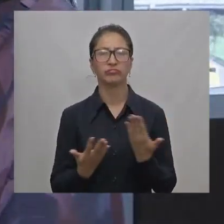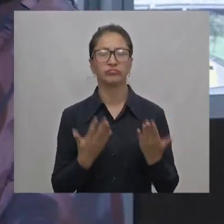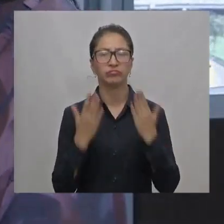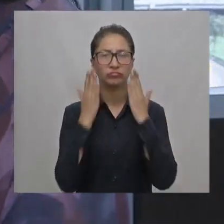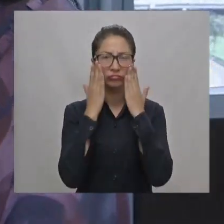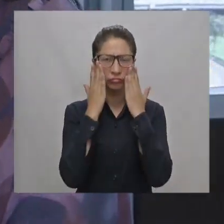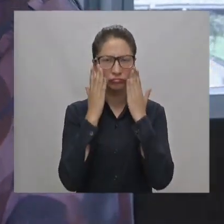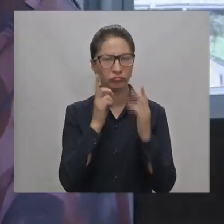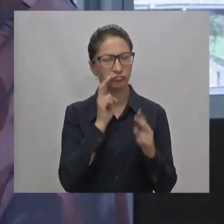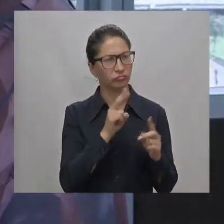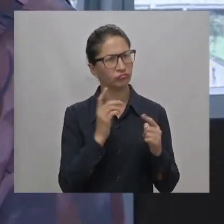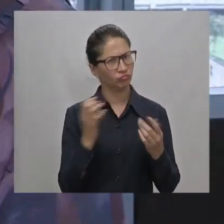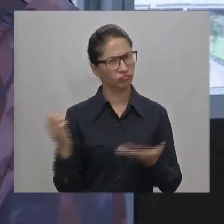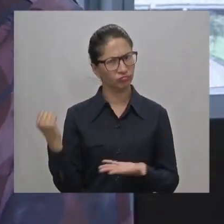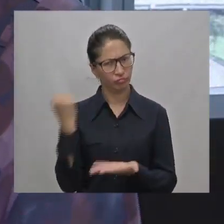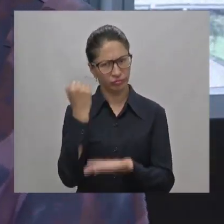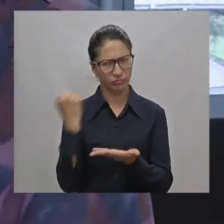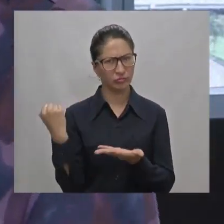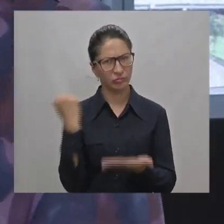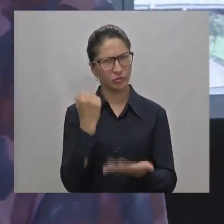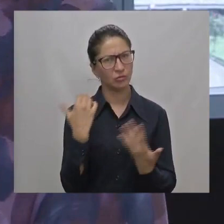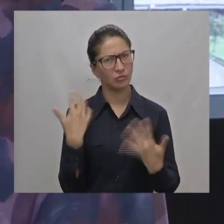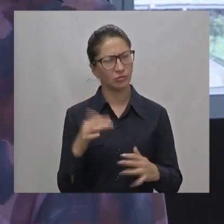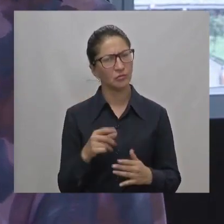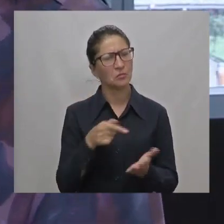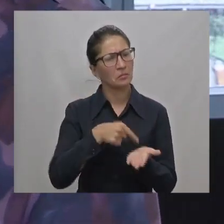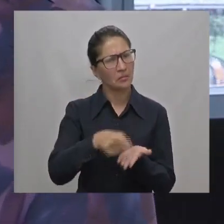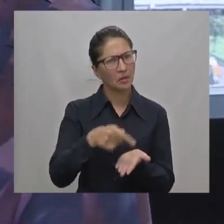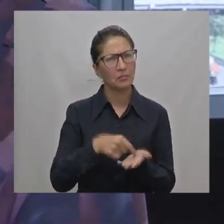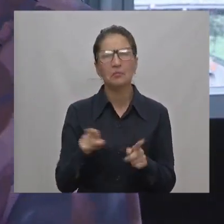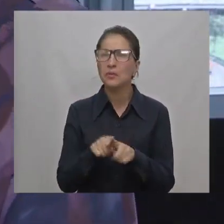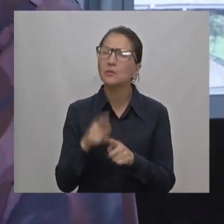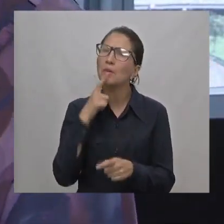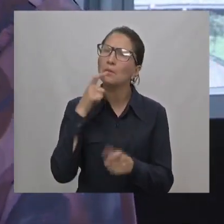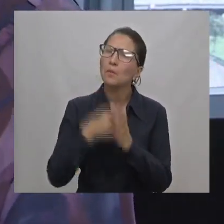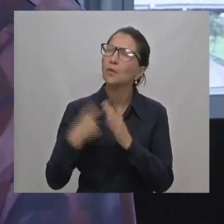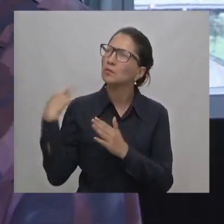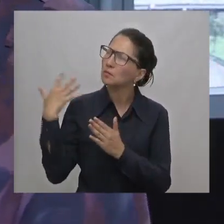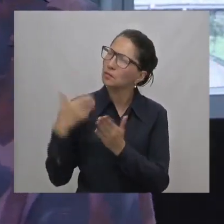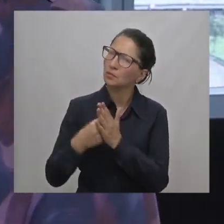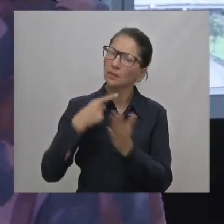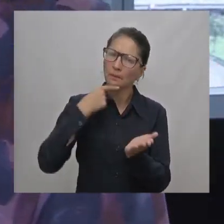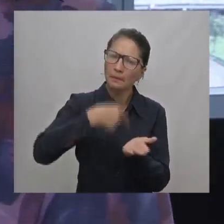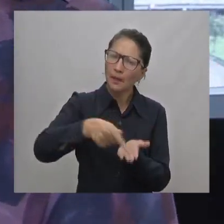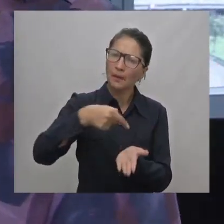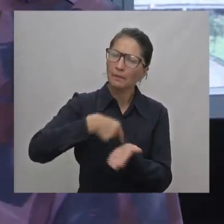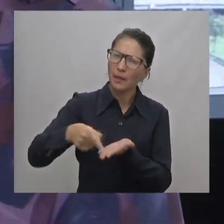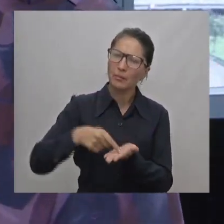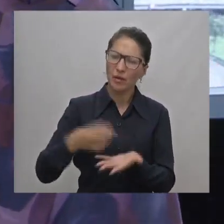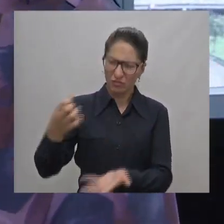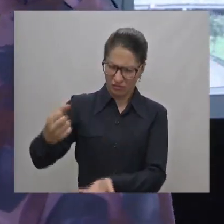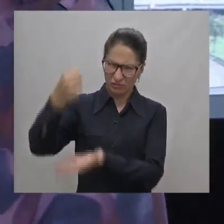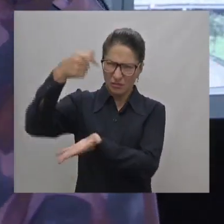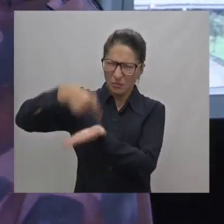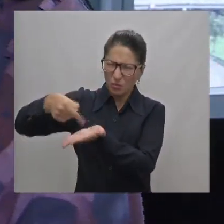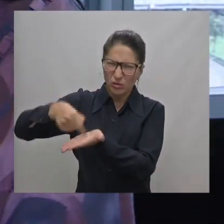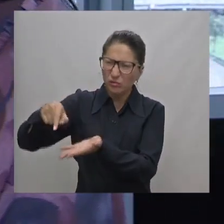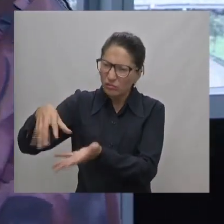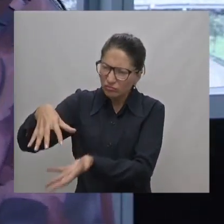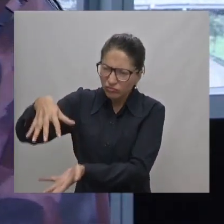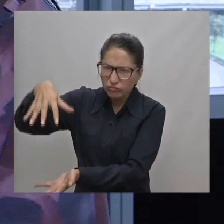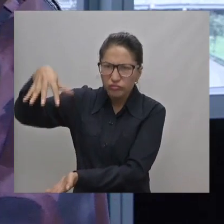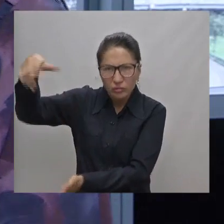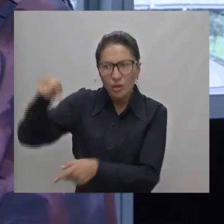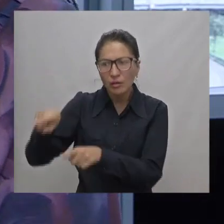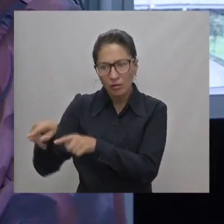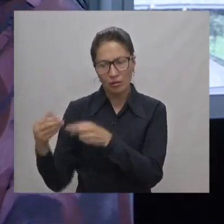incluso si uno lo pensara desde el lado de los ingresos, siempre ha habido pago de impuestos y siempre ha habido la preocupación de que se administren muy bien